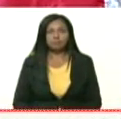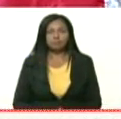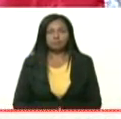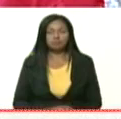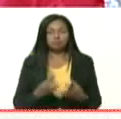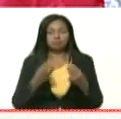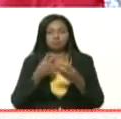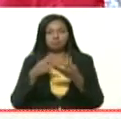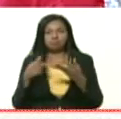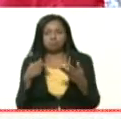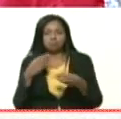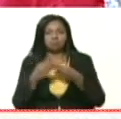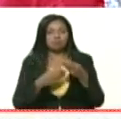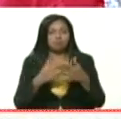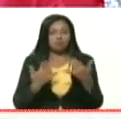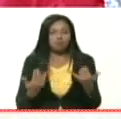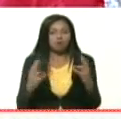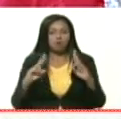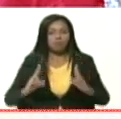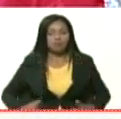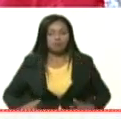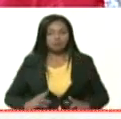tantas cosas que han sucedido en la humanidad